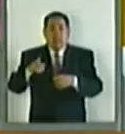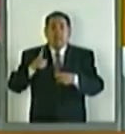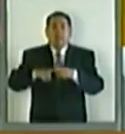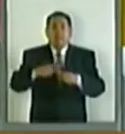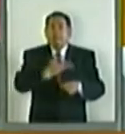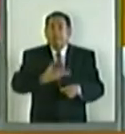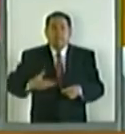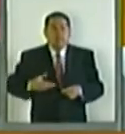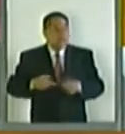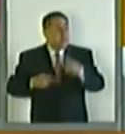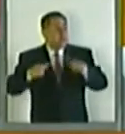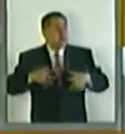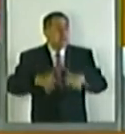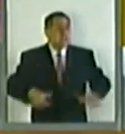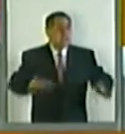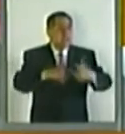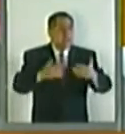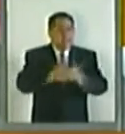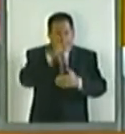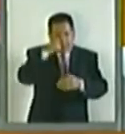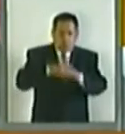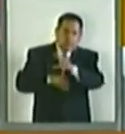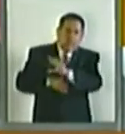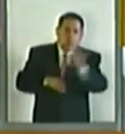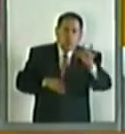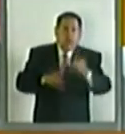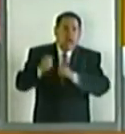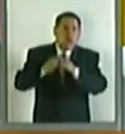eligieron todos los mexicanos en 2012.